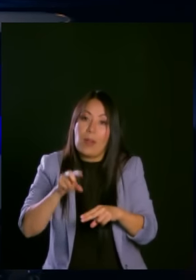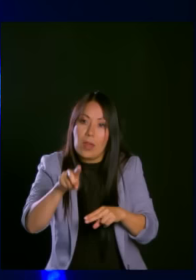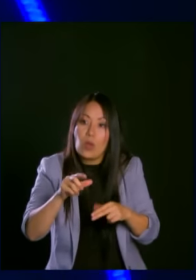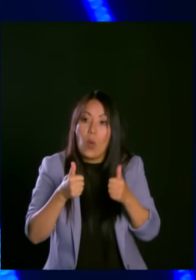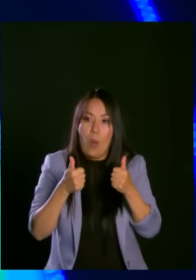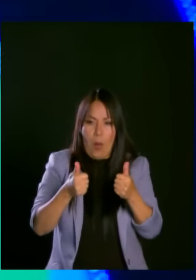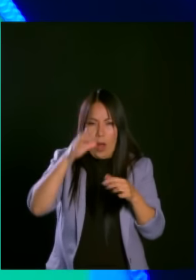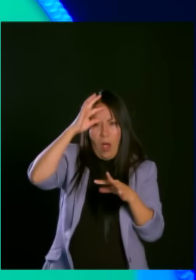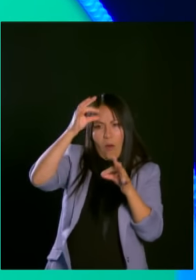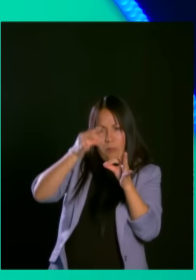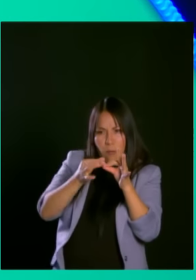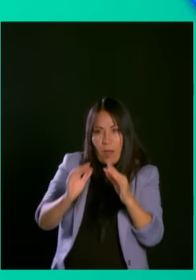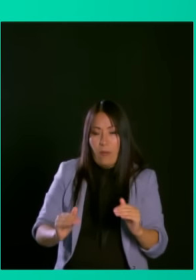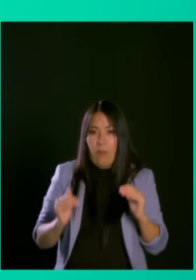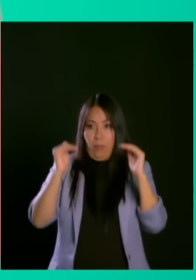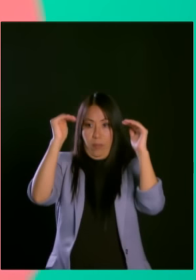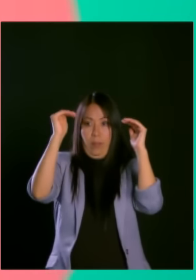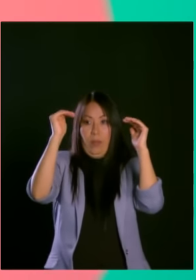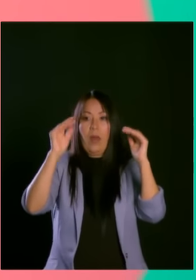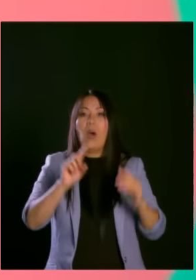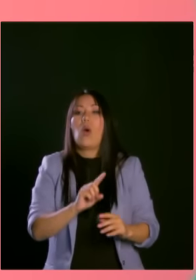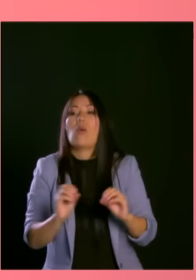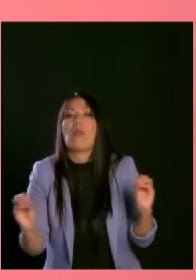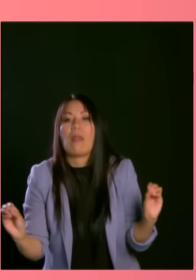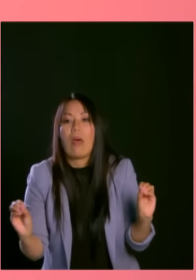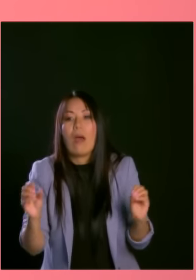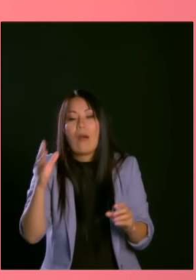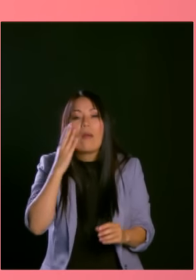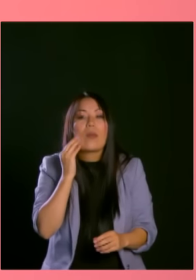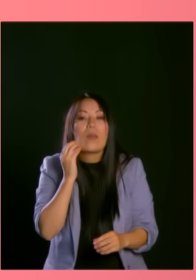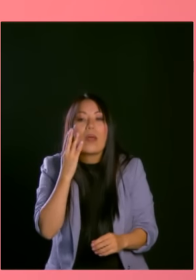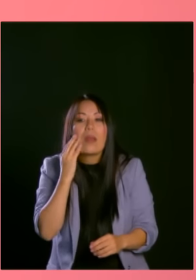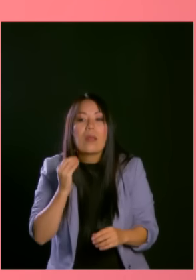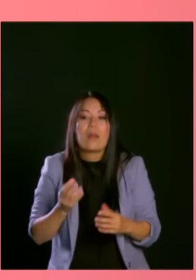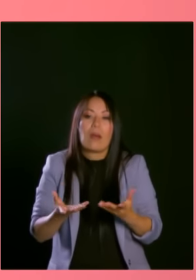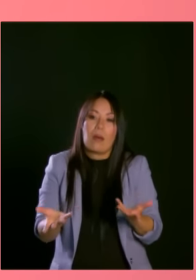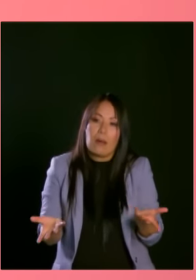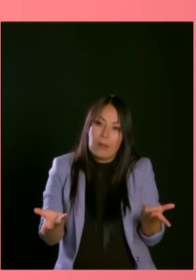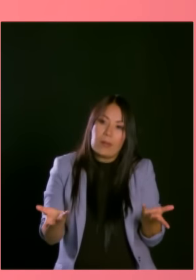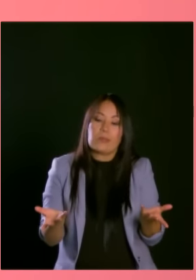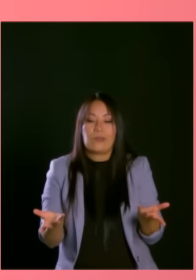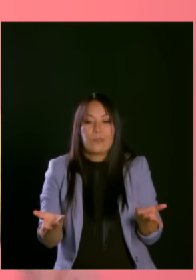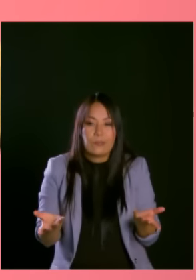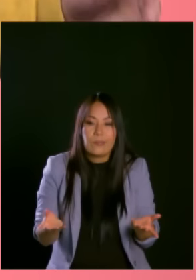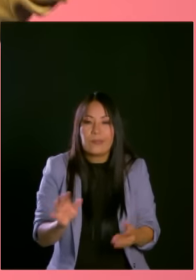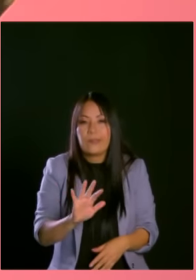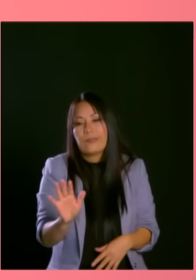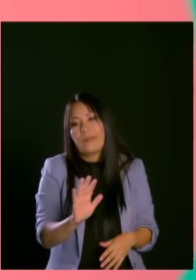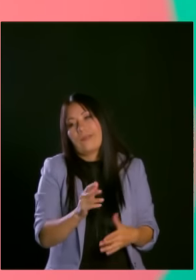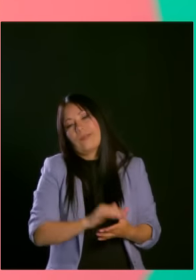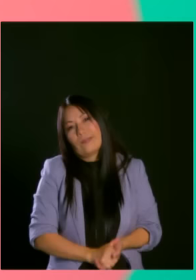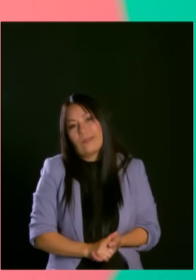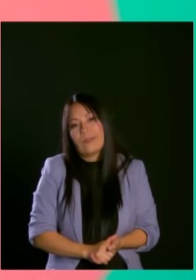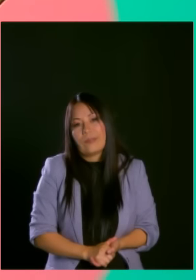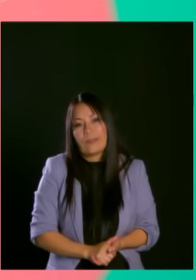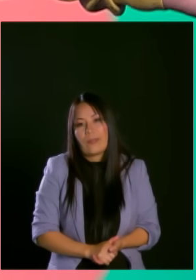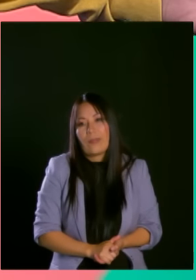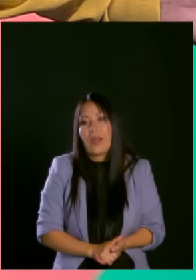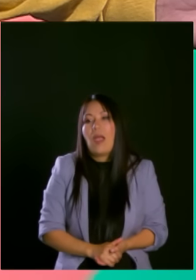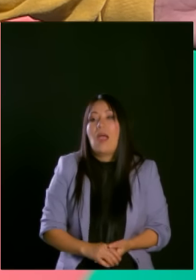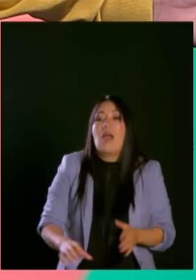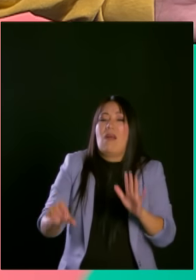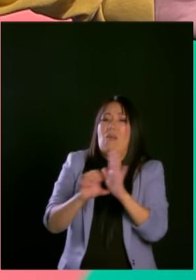Pero ese que yo tengo la fe con 10,000 para derrotar a 20,000 y te dieron una